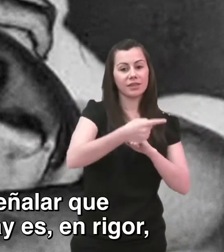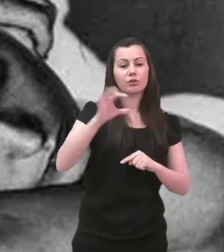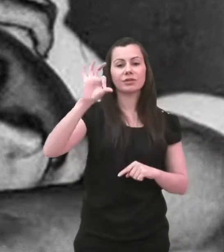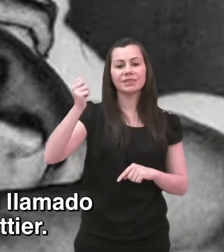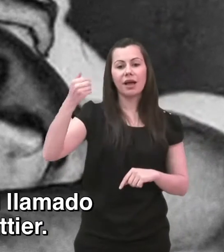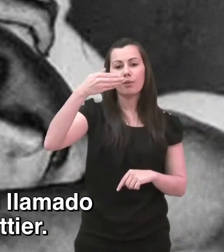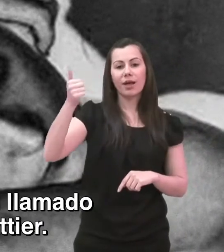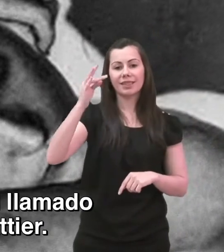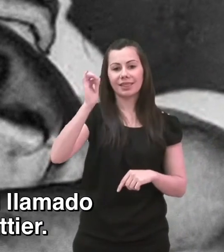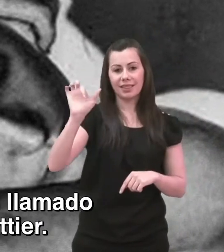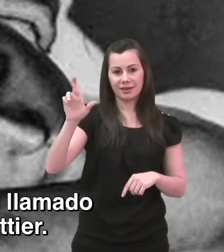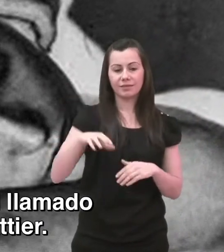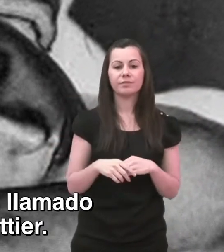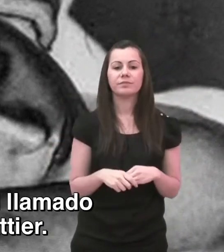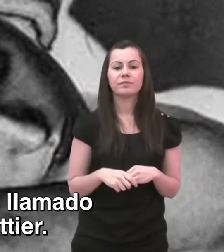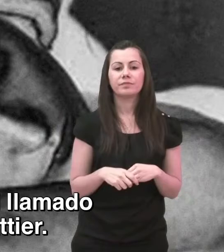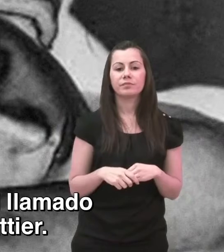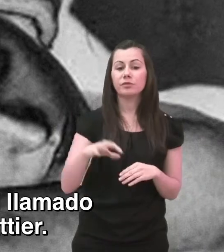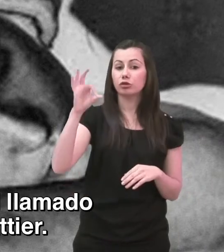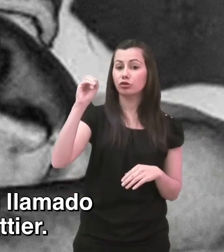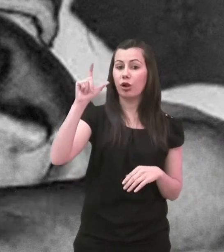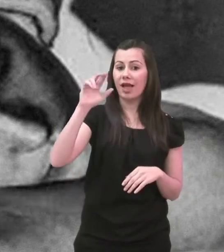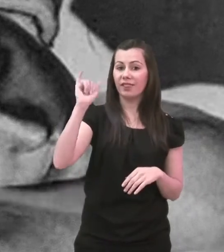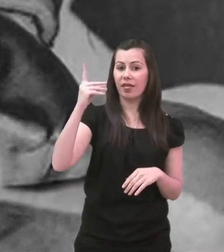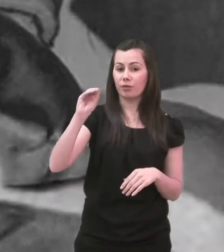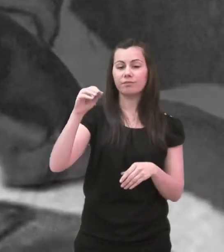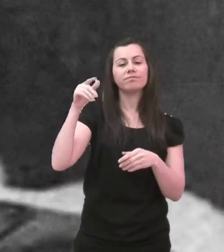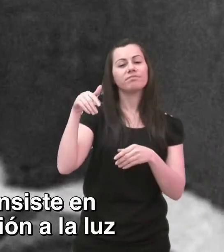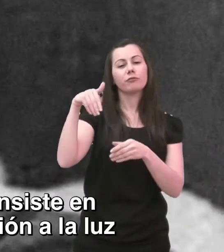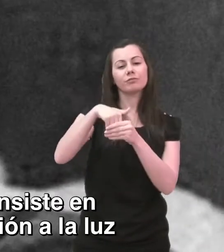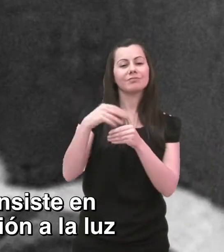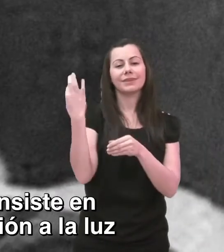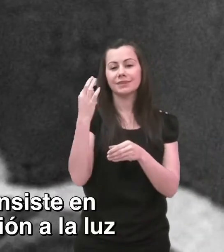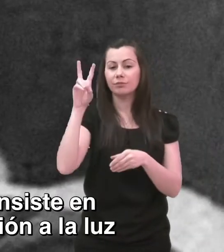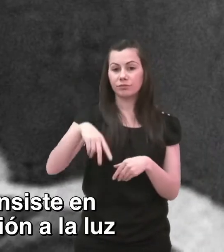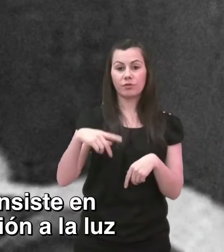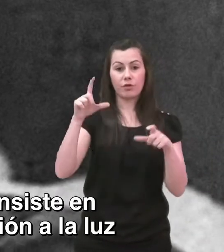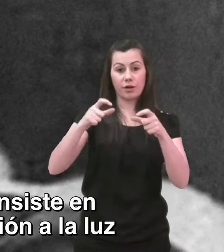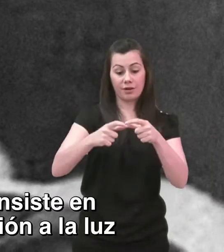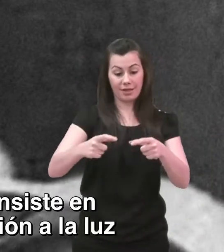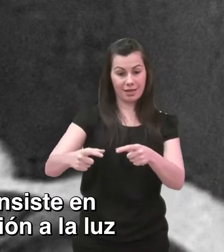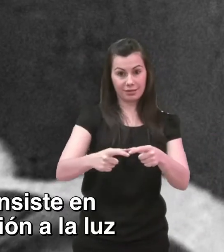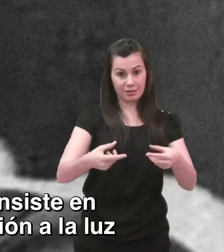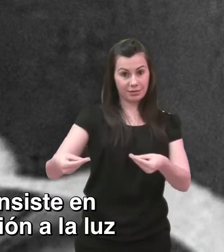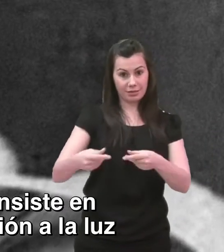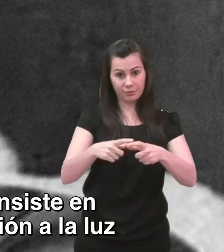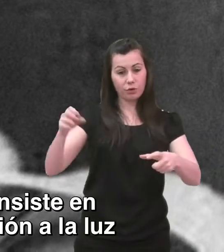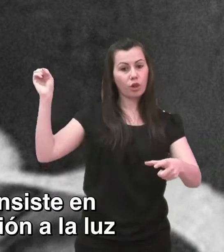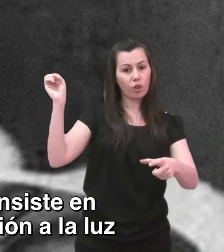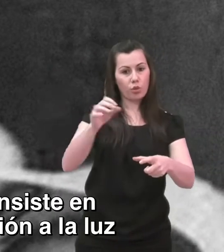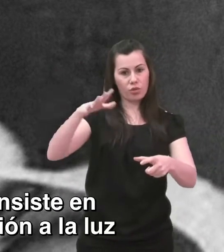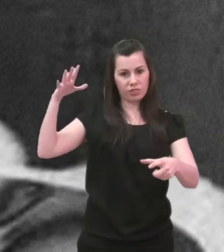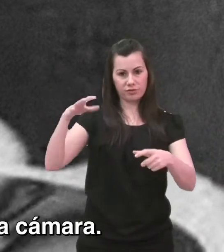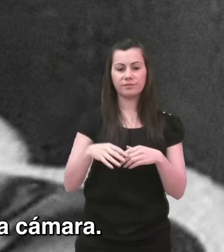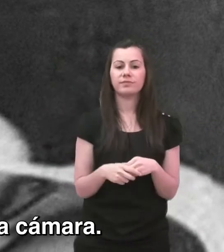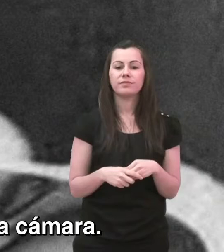es en rigor una variante del llamado efecto Sabatier. El solarizado consiste en una sobreexposición